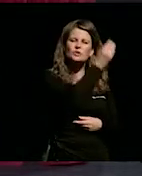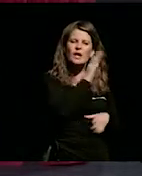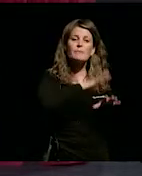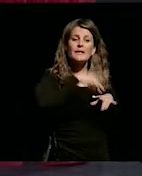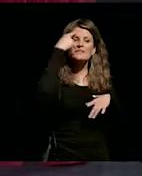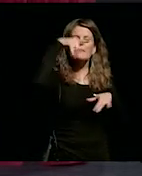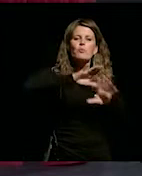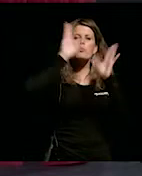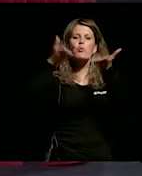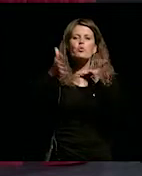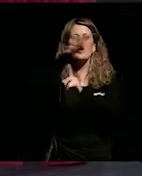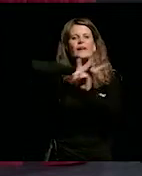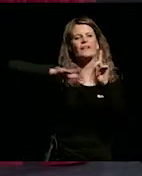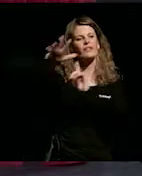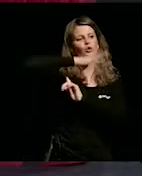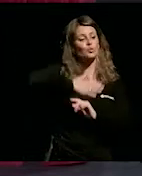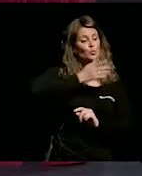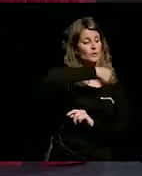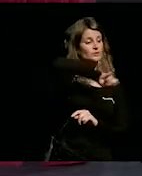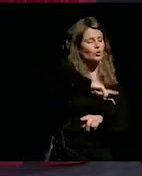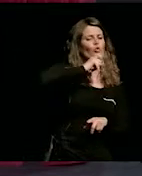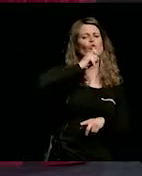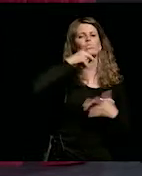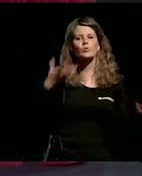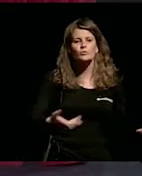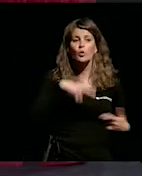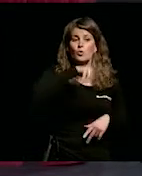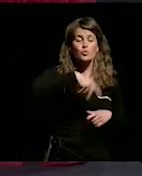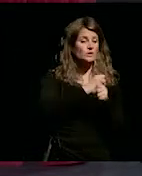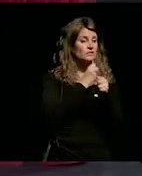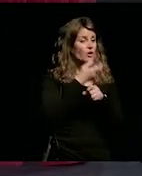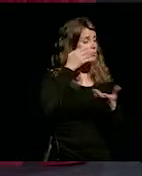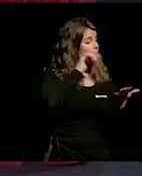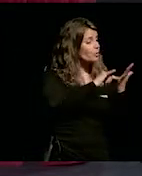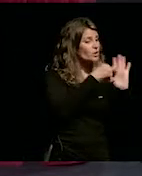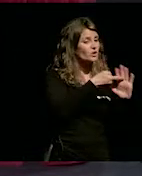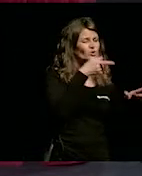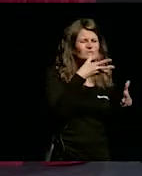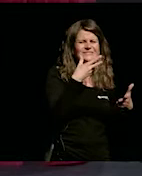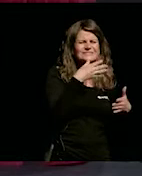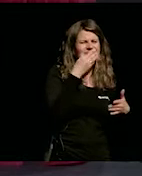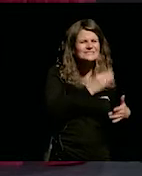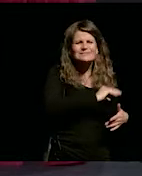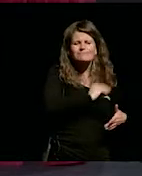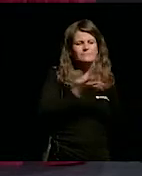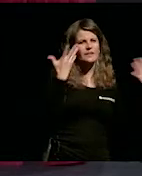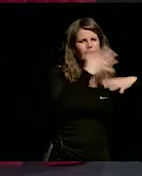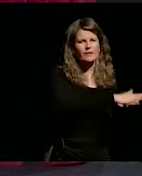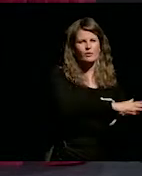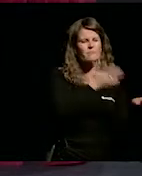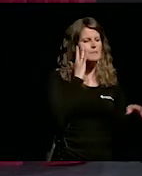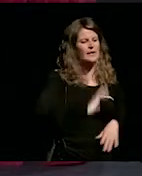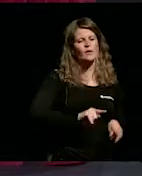saber cómo es el mundo alrededor de nosotros. Nunca había trabajado en un proyecto tan integrado como este. Me parece absolutamente